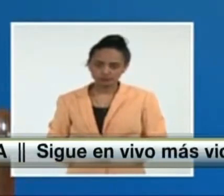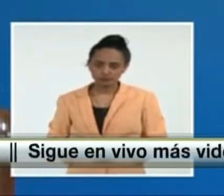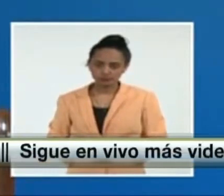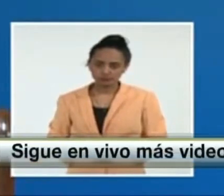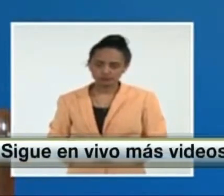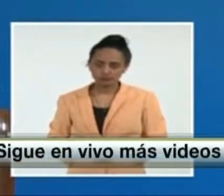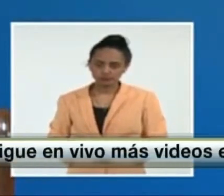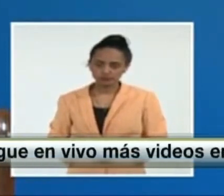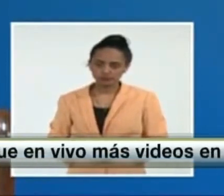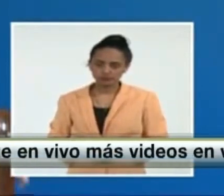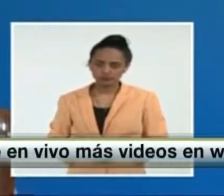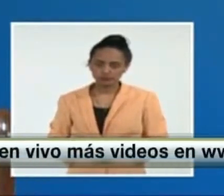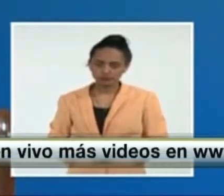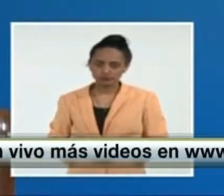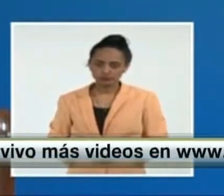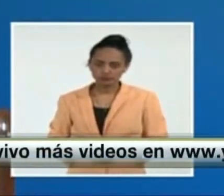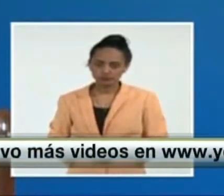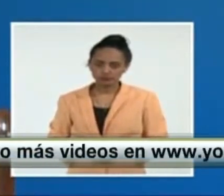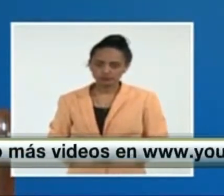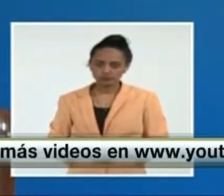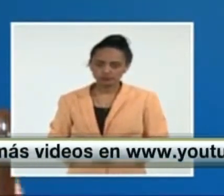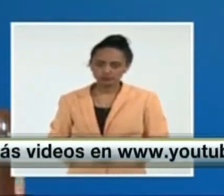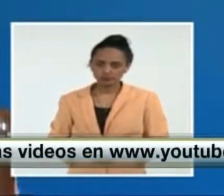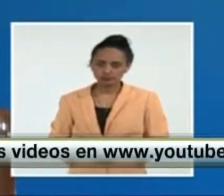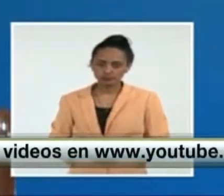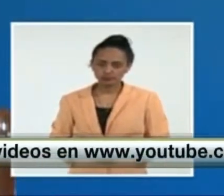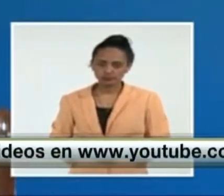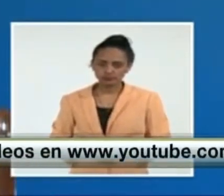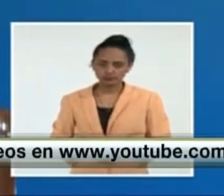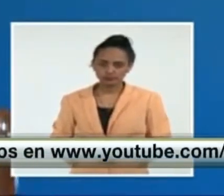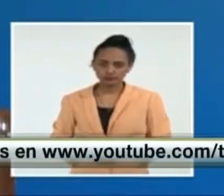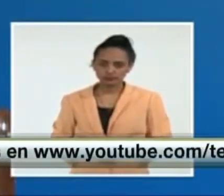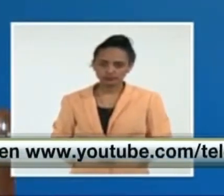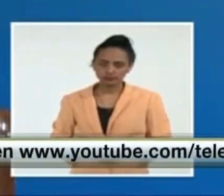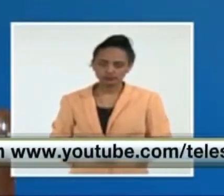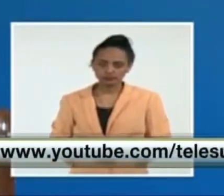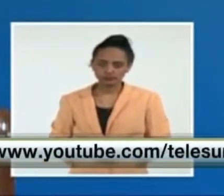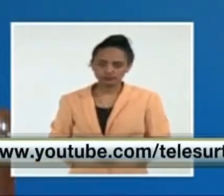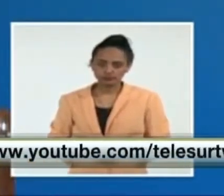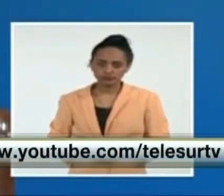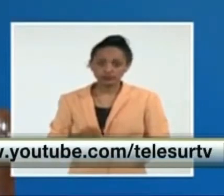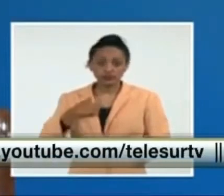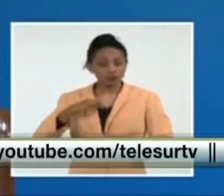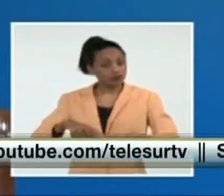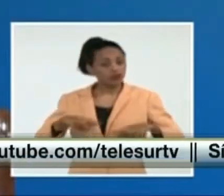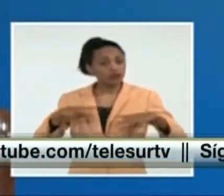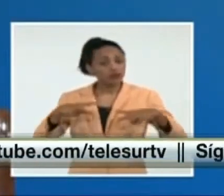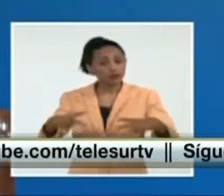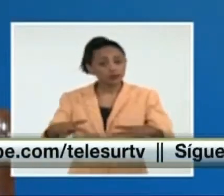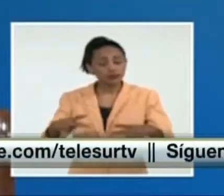Y reitero que preocupa gravemente a nuestro pueblo y a